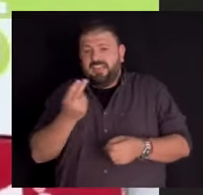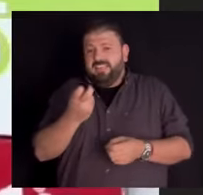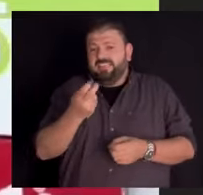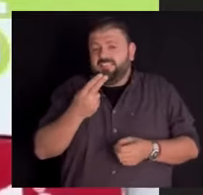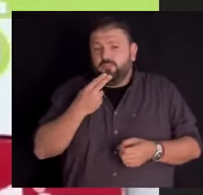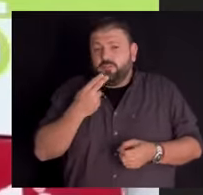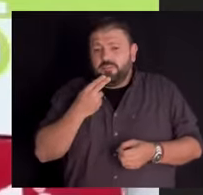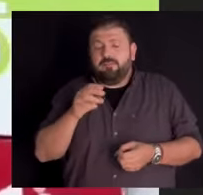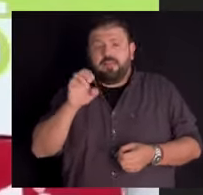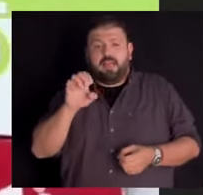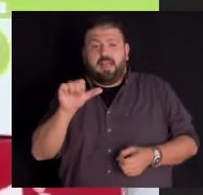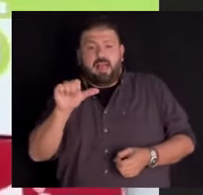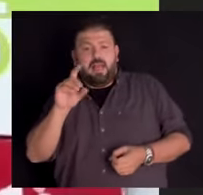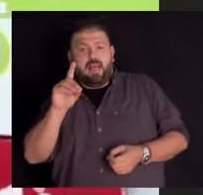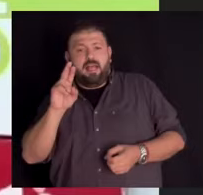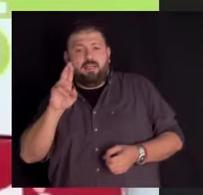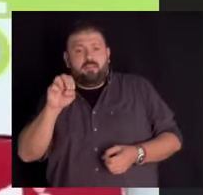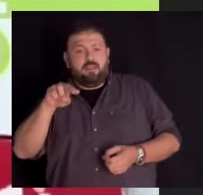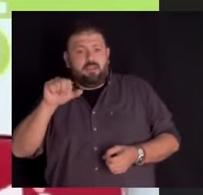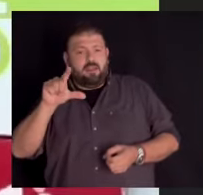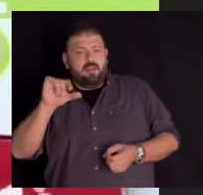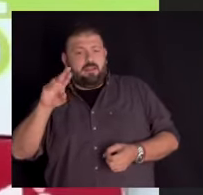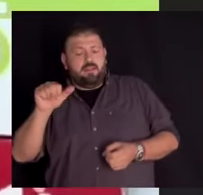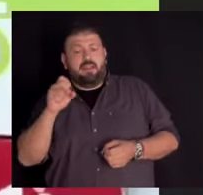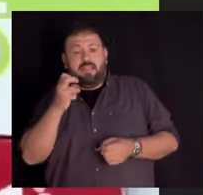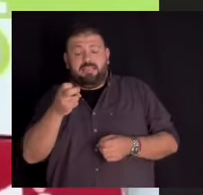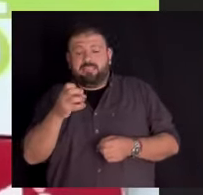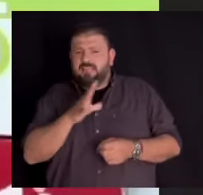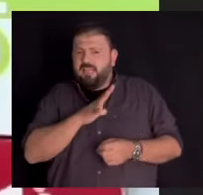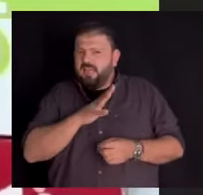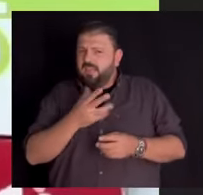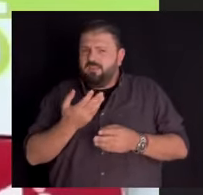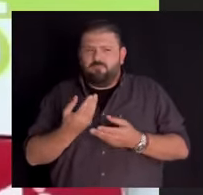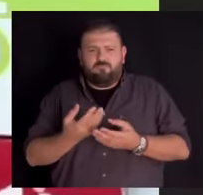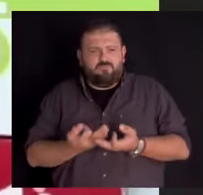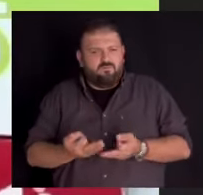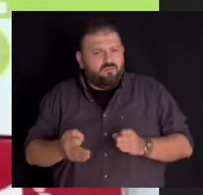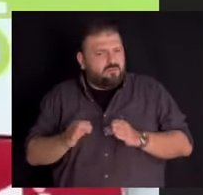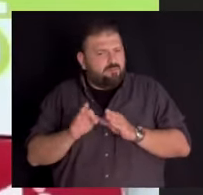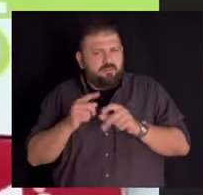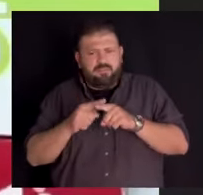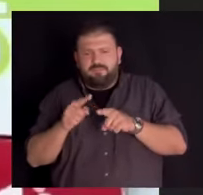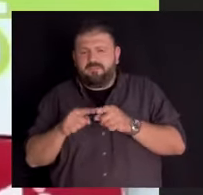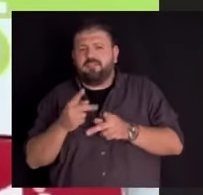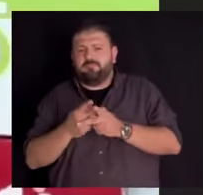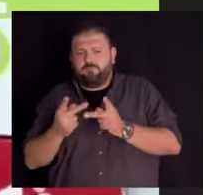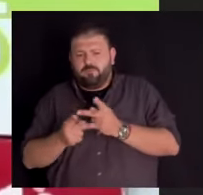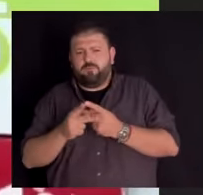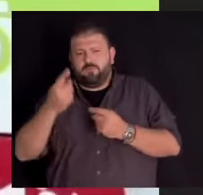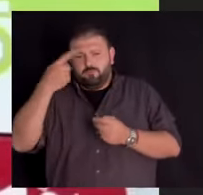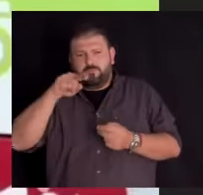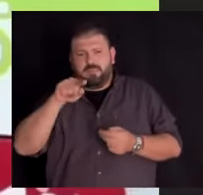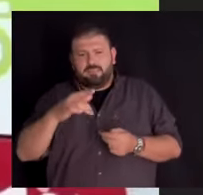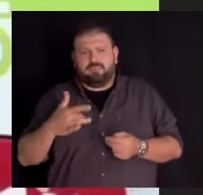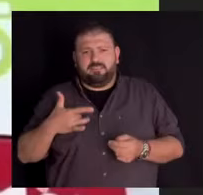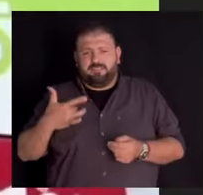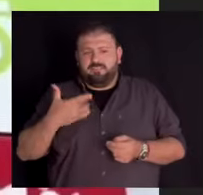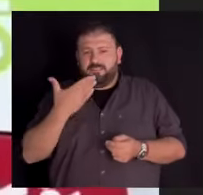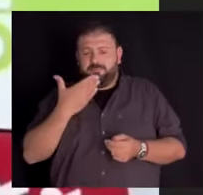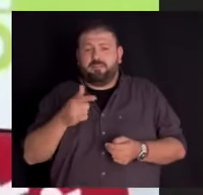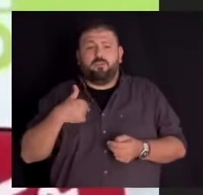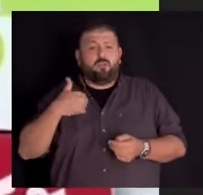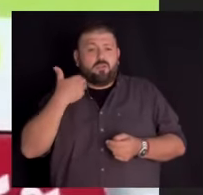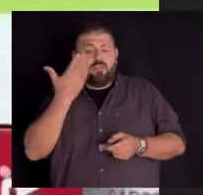hay combinaciones de nutrientes que ayudan a que esto funcione de una manera más eficiente. Entonces, pues empezamos. La primera combinación que les quiero